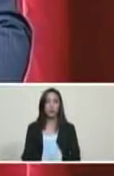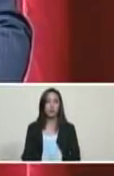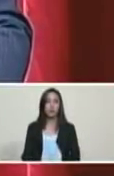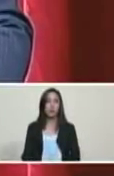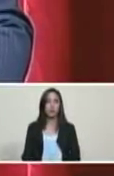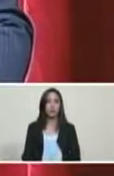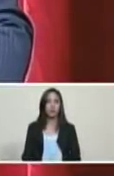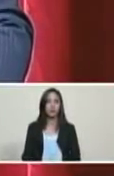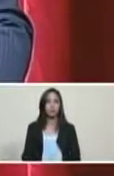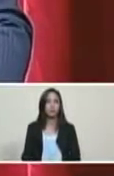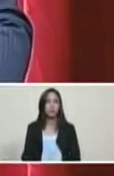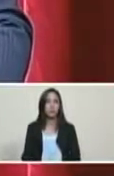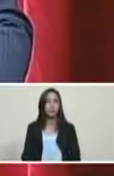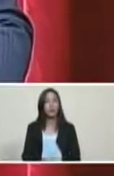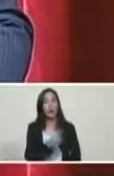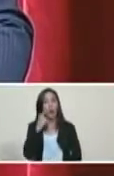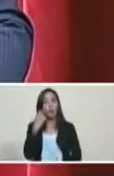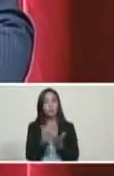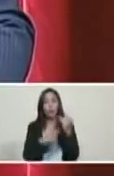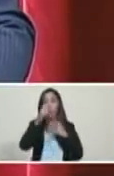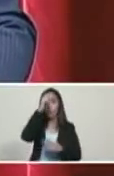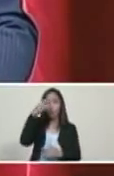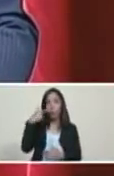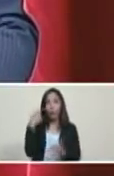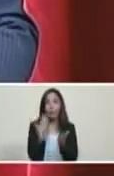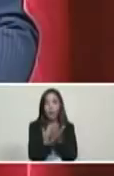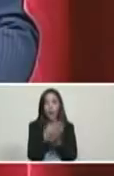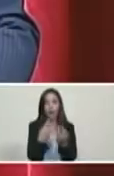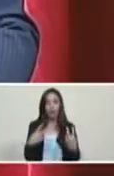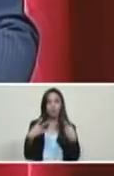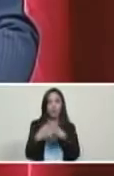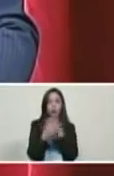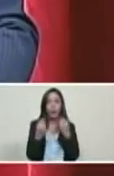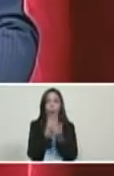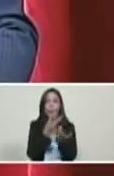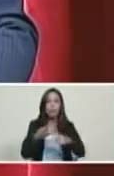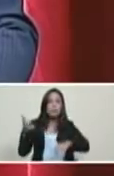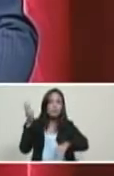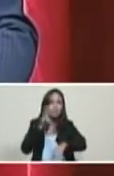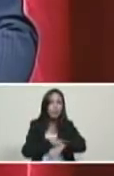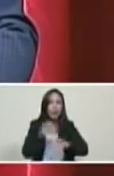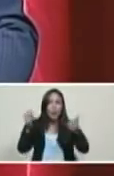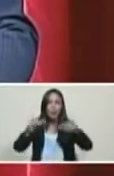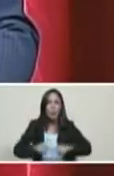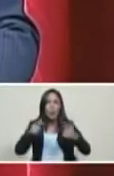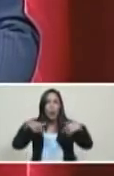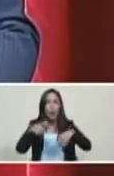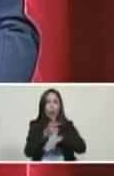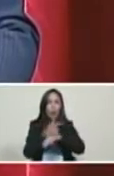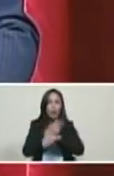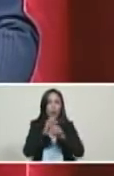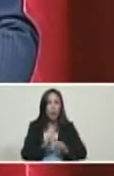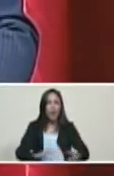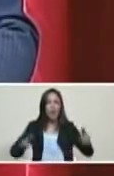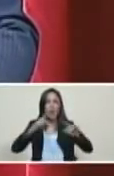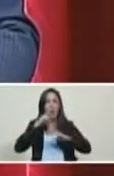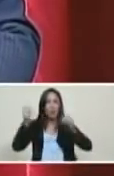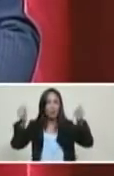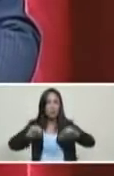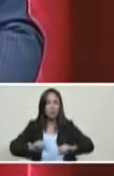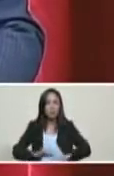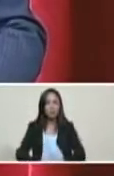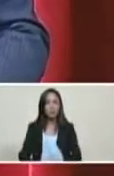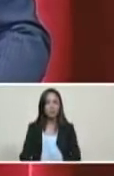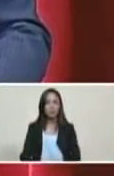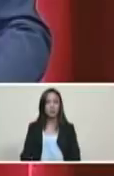Presidente Donald Trump debería abrir los ojos y ver en el fracaso que ha tenido hoy su gobierno en la ONU lo que no